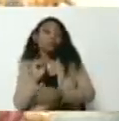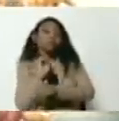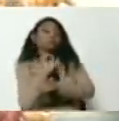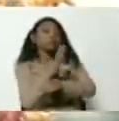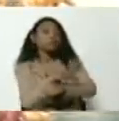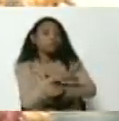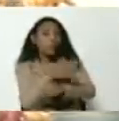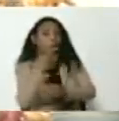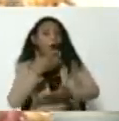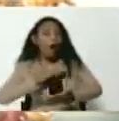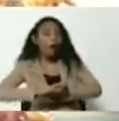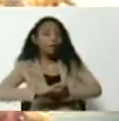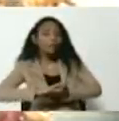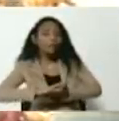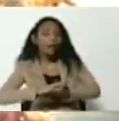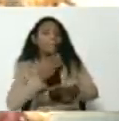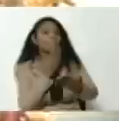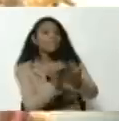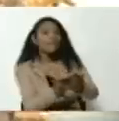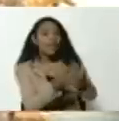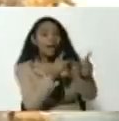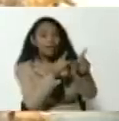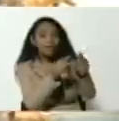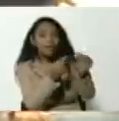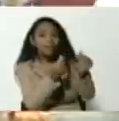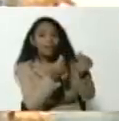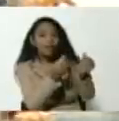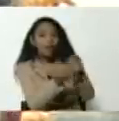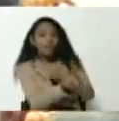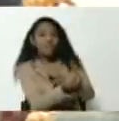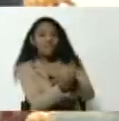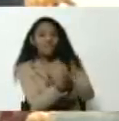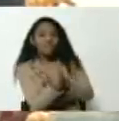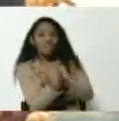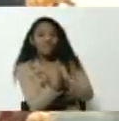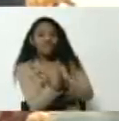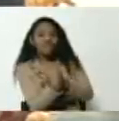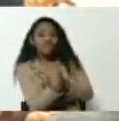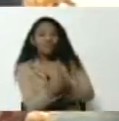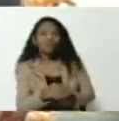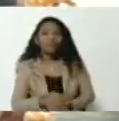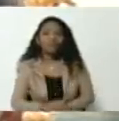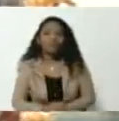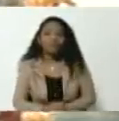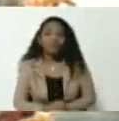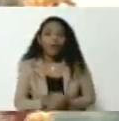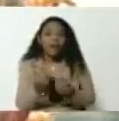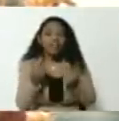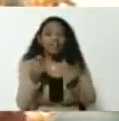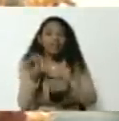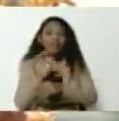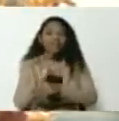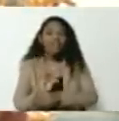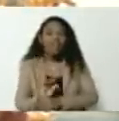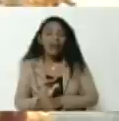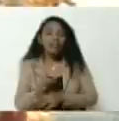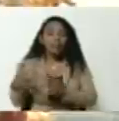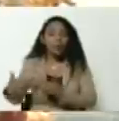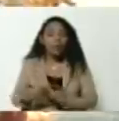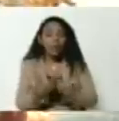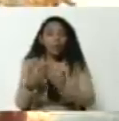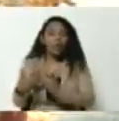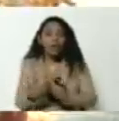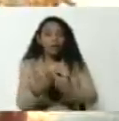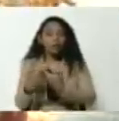a Citibank y le pide que ese dinero sea transferido a la Reserva Federal de los Estados Unidos